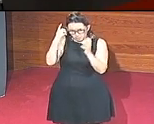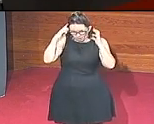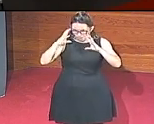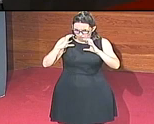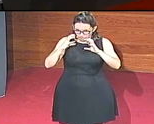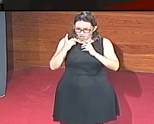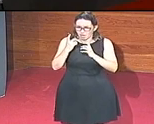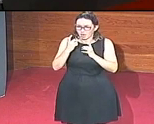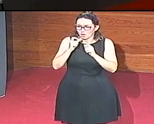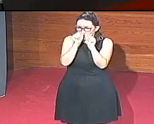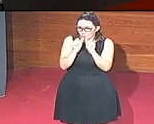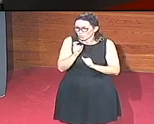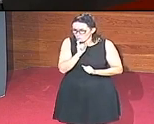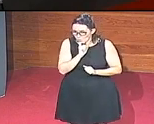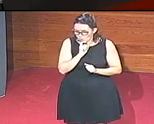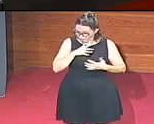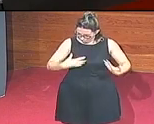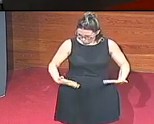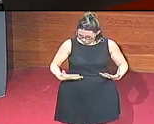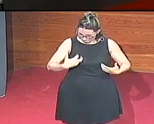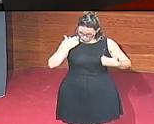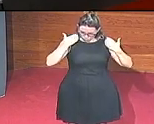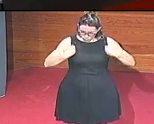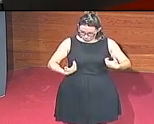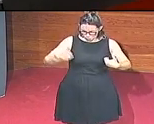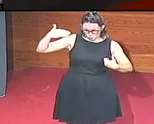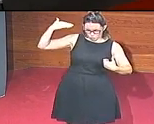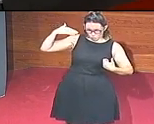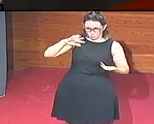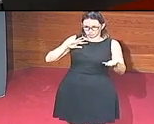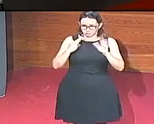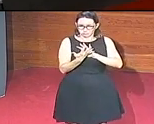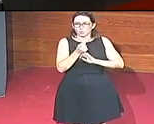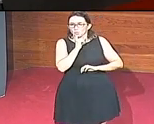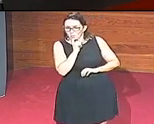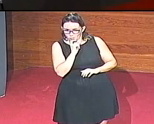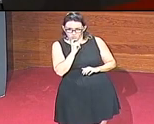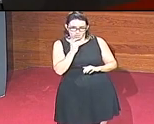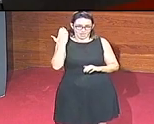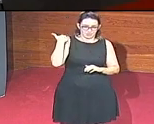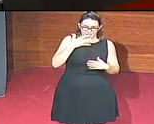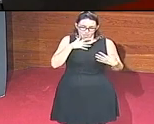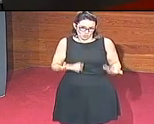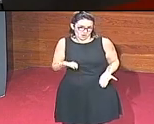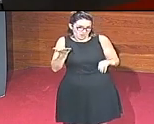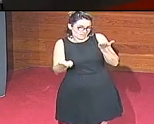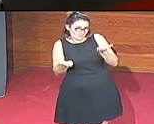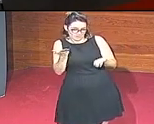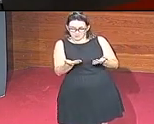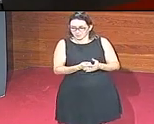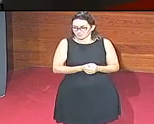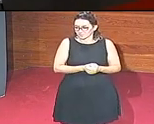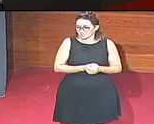como son los de un humano ahora como son la dentadura de antes como la de ahora bueno y luego